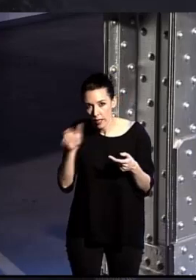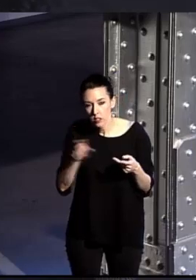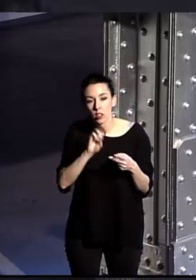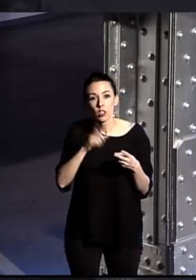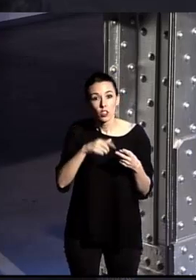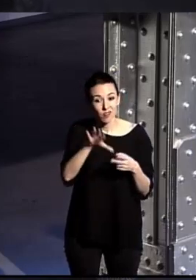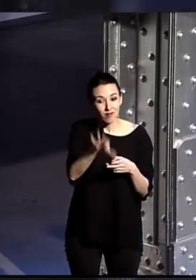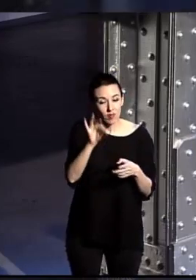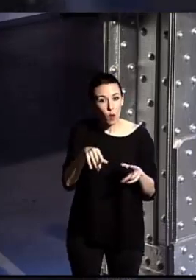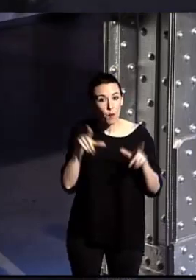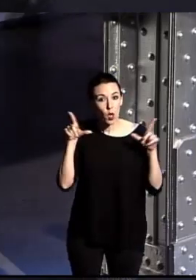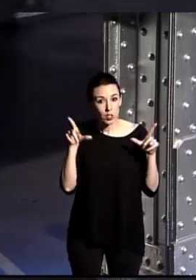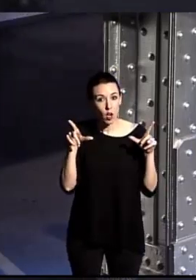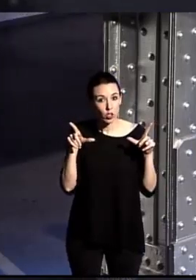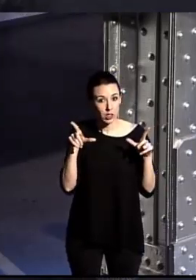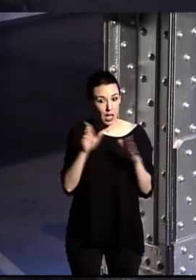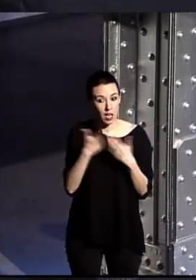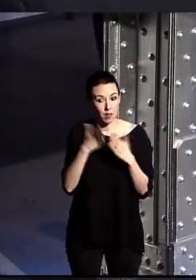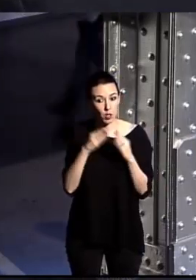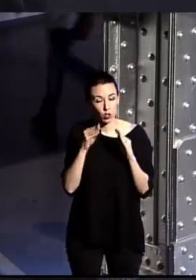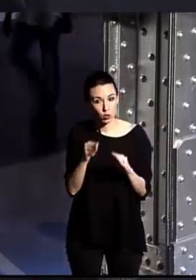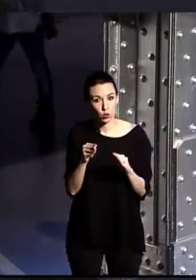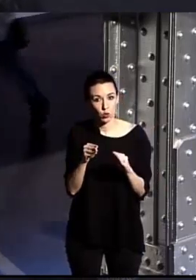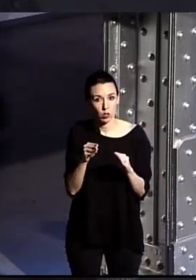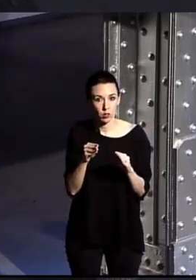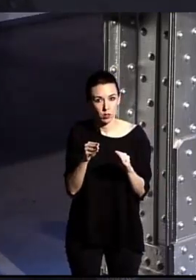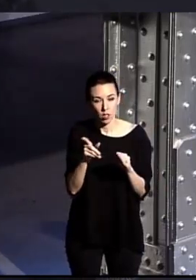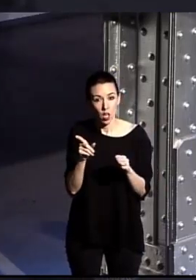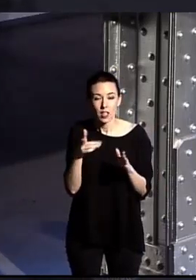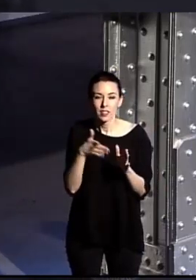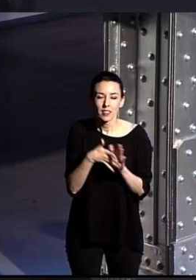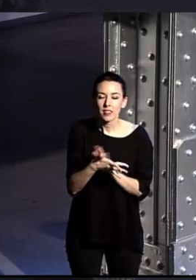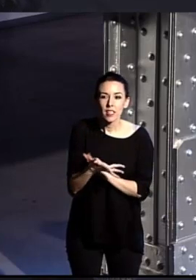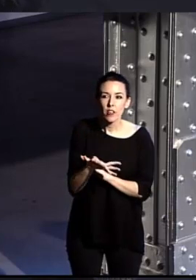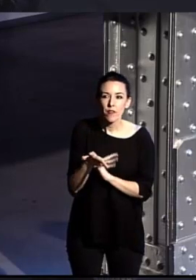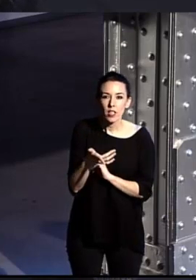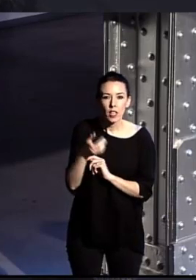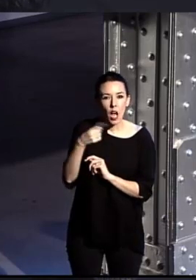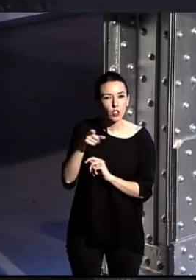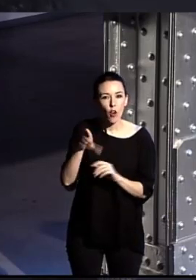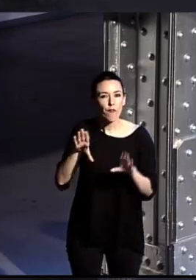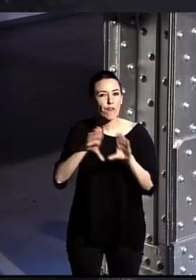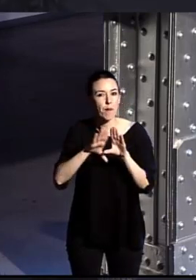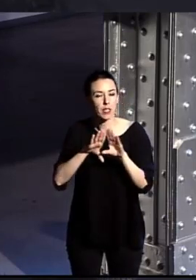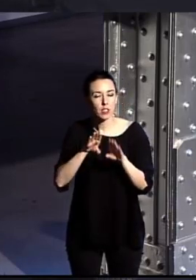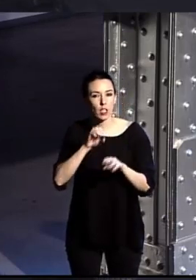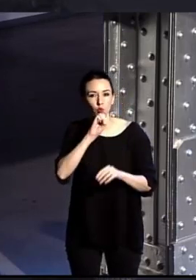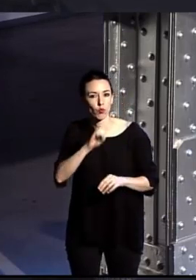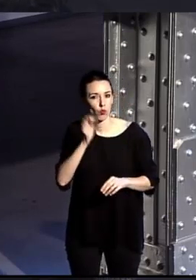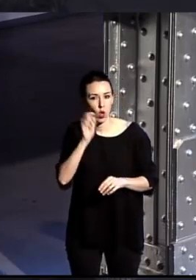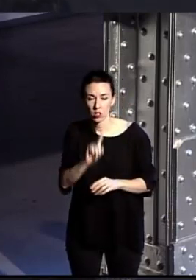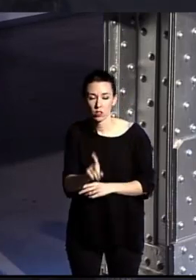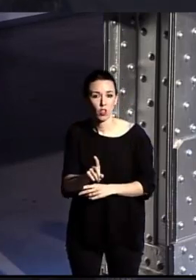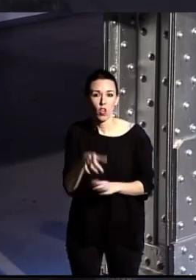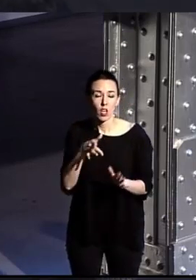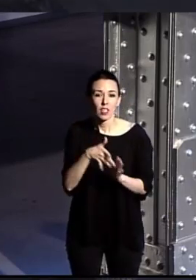como protagonistas de sus obras, no implica necesariamente que ellos fueran feministas, implican que lo que